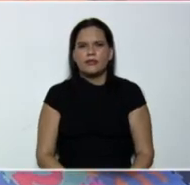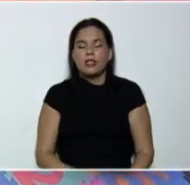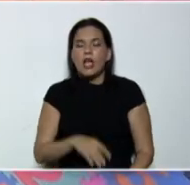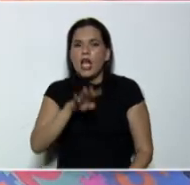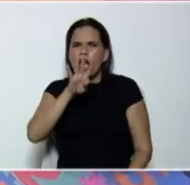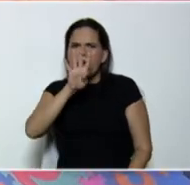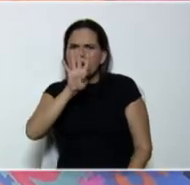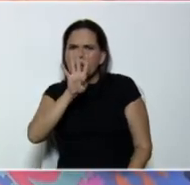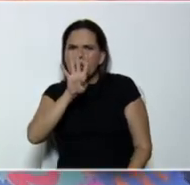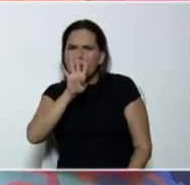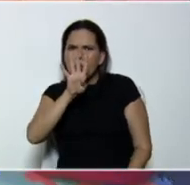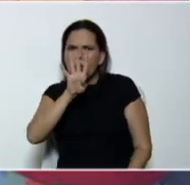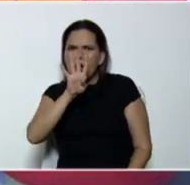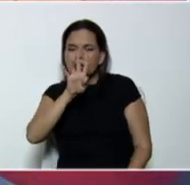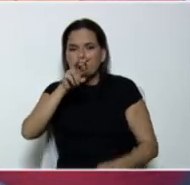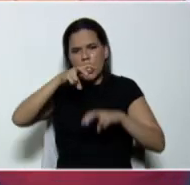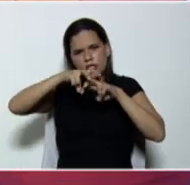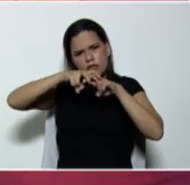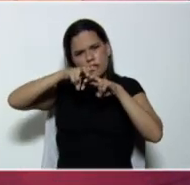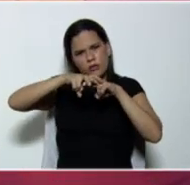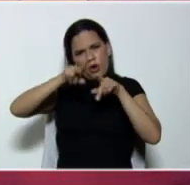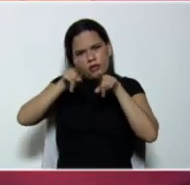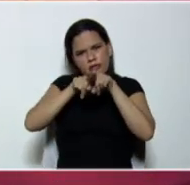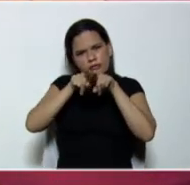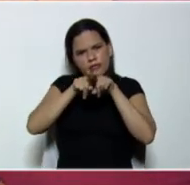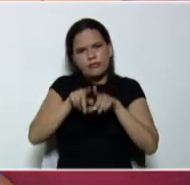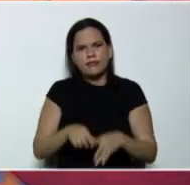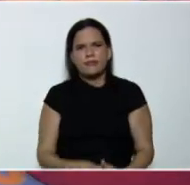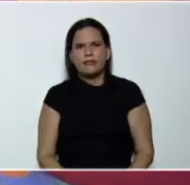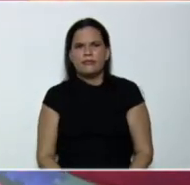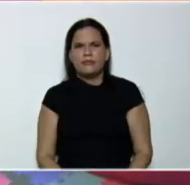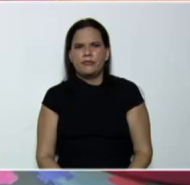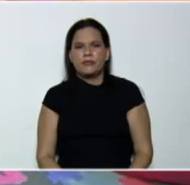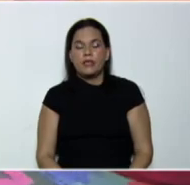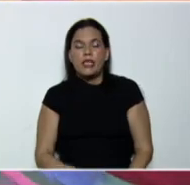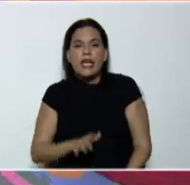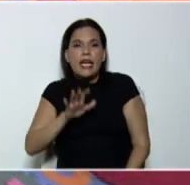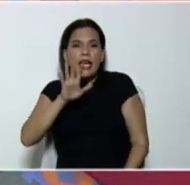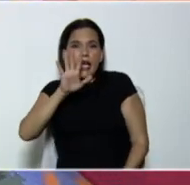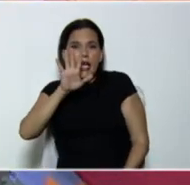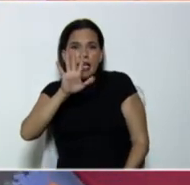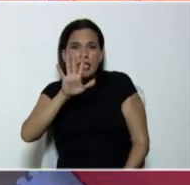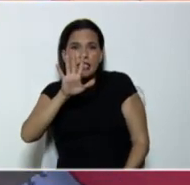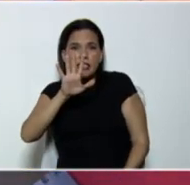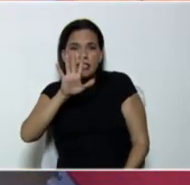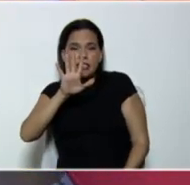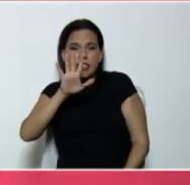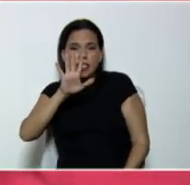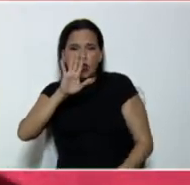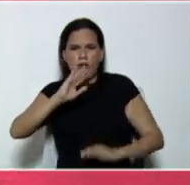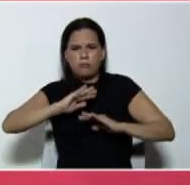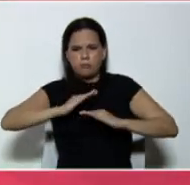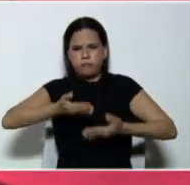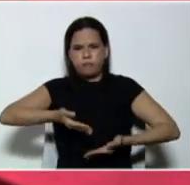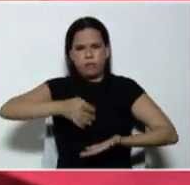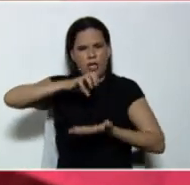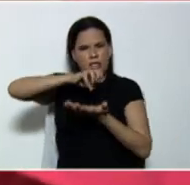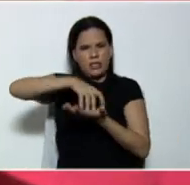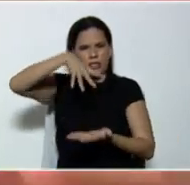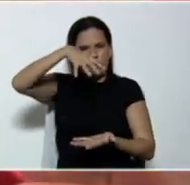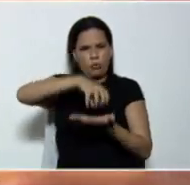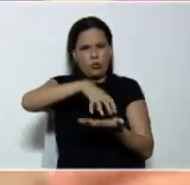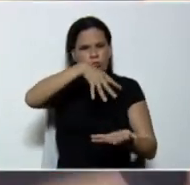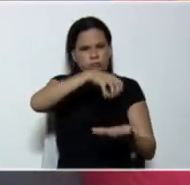El cuatro la silla es. El cinco es la panza del sapo.